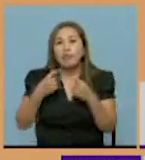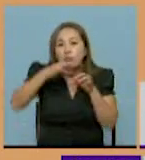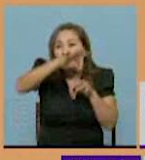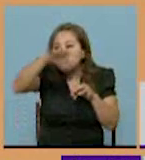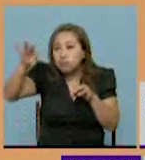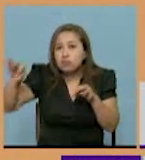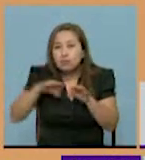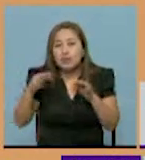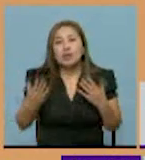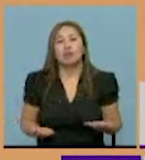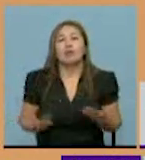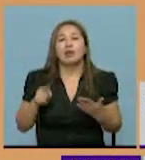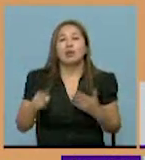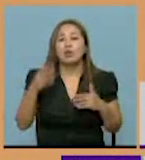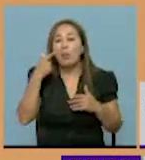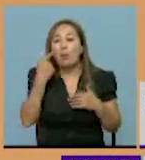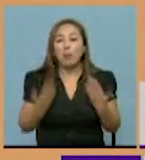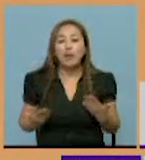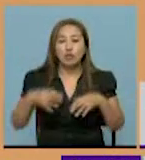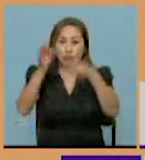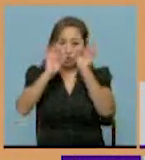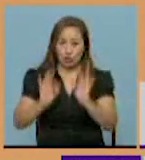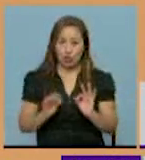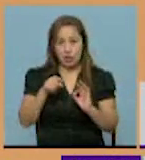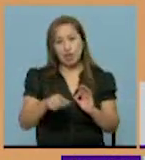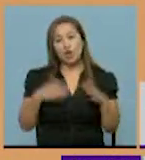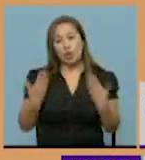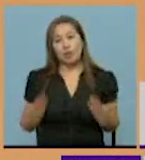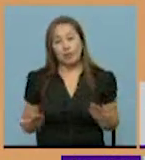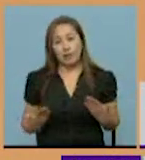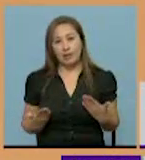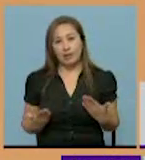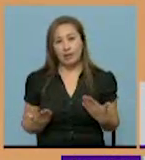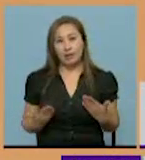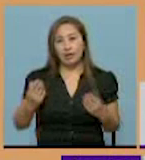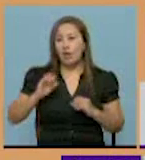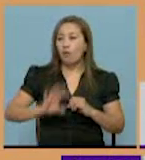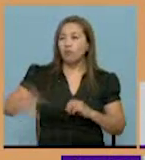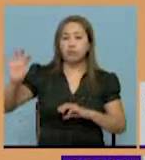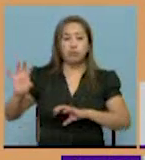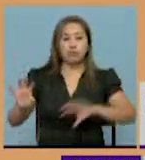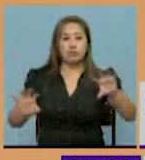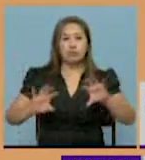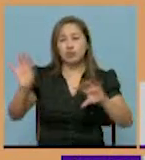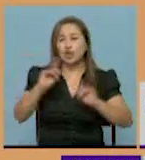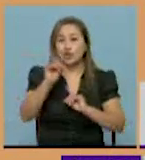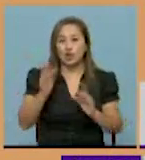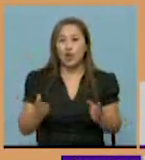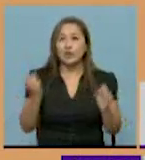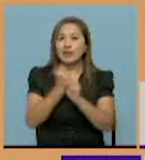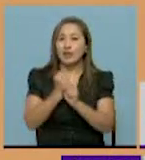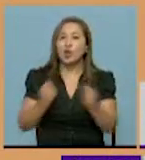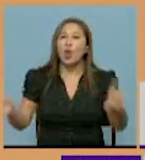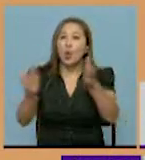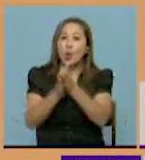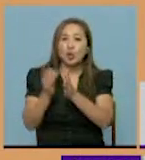estamos haciendo la infraestructura, los proyectos, para que no sean loteos aislados ni cosas sueltas, sino trabajando en